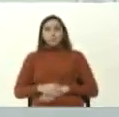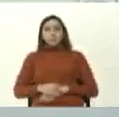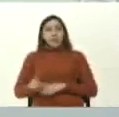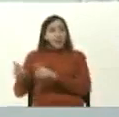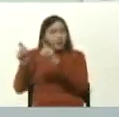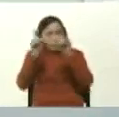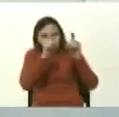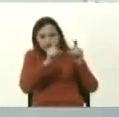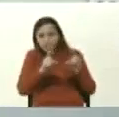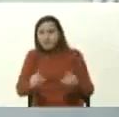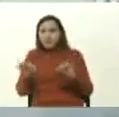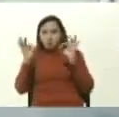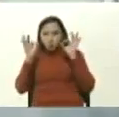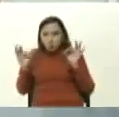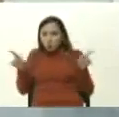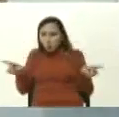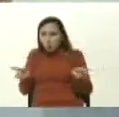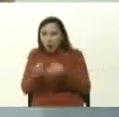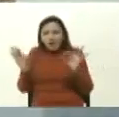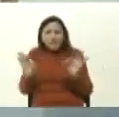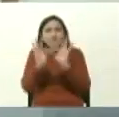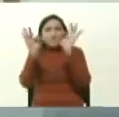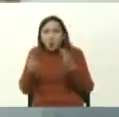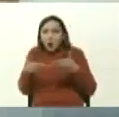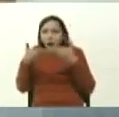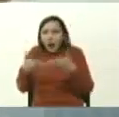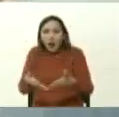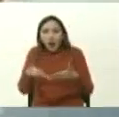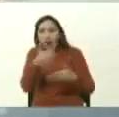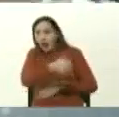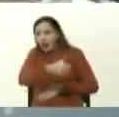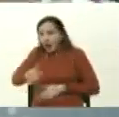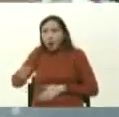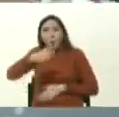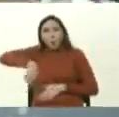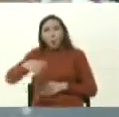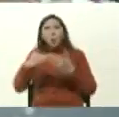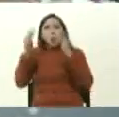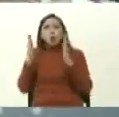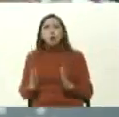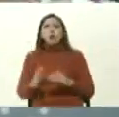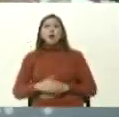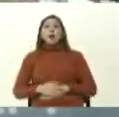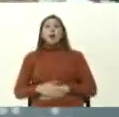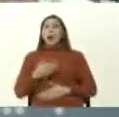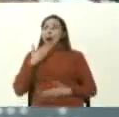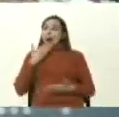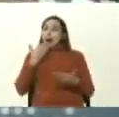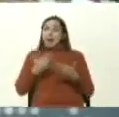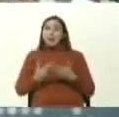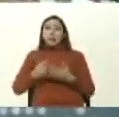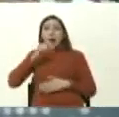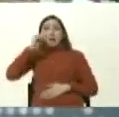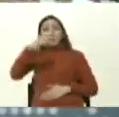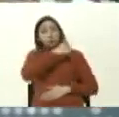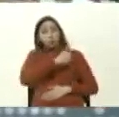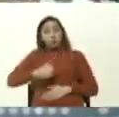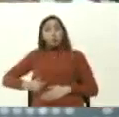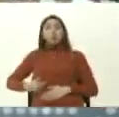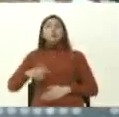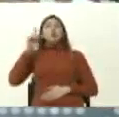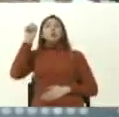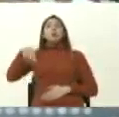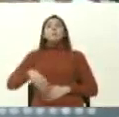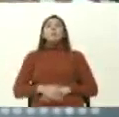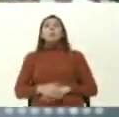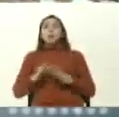es formar, es forjar, y más a estos jóvenes. En ese sentido, bueno, agradecido a nuestro presidente Nicolás Maduro Moro,